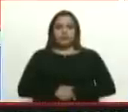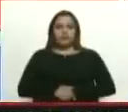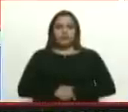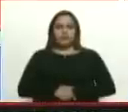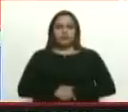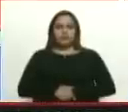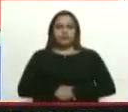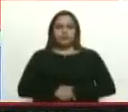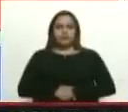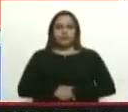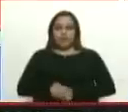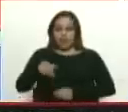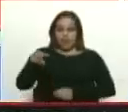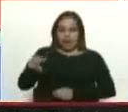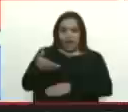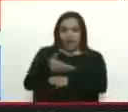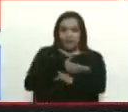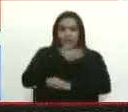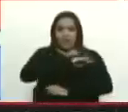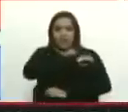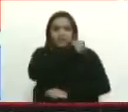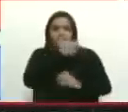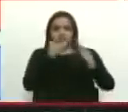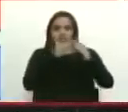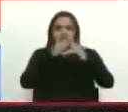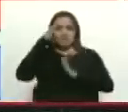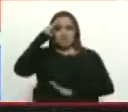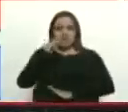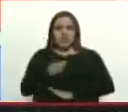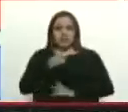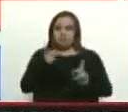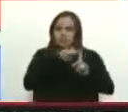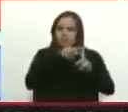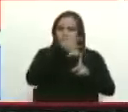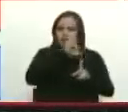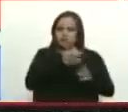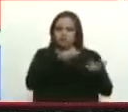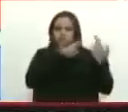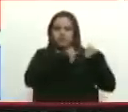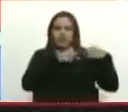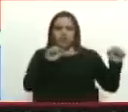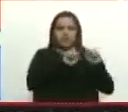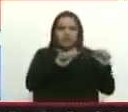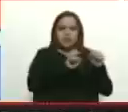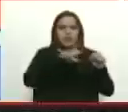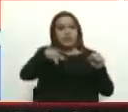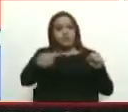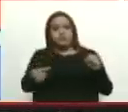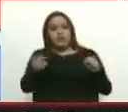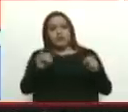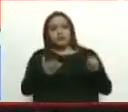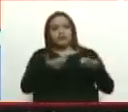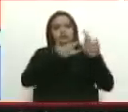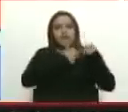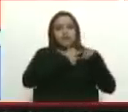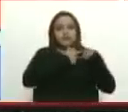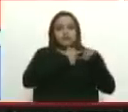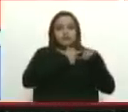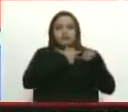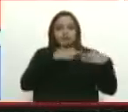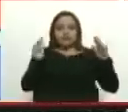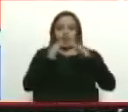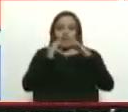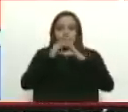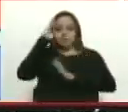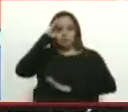Fue jefe de casa militar. Primero estuvo en Mérida. Y fue jefe de casa militar del